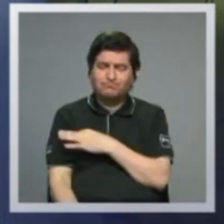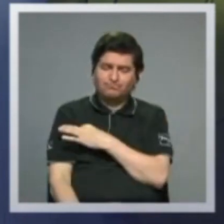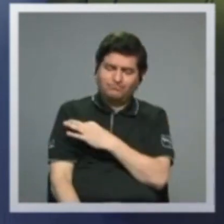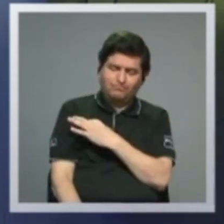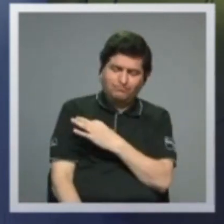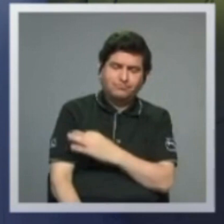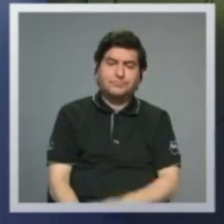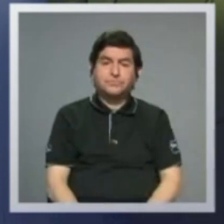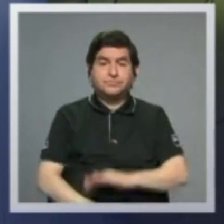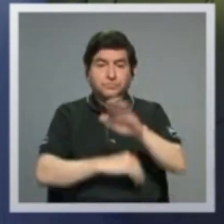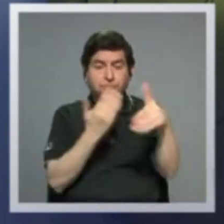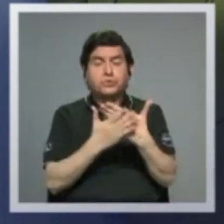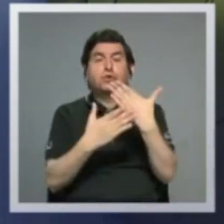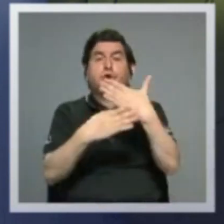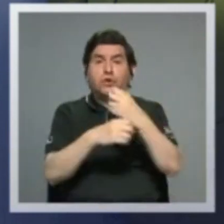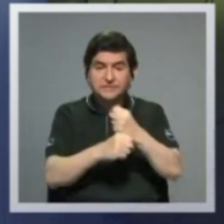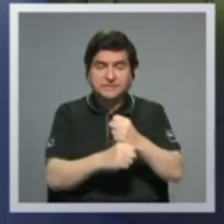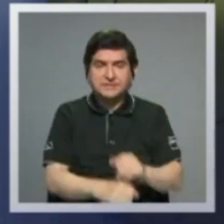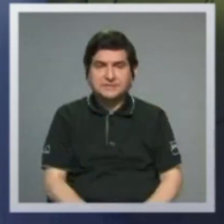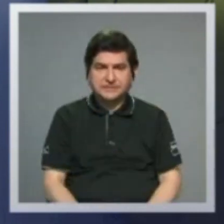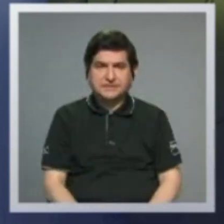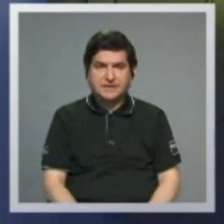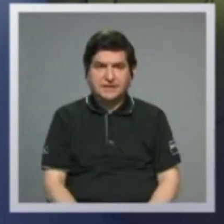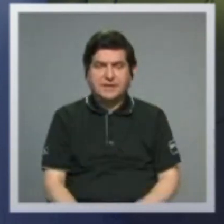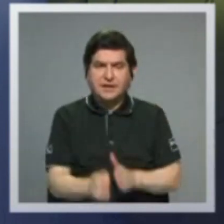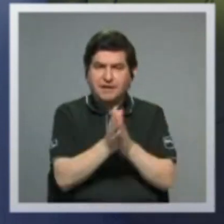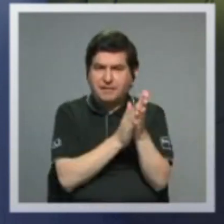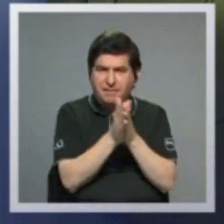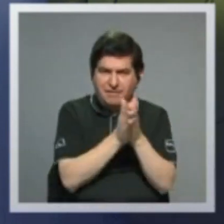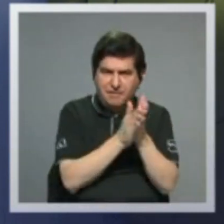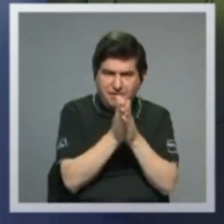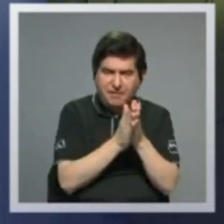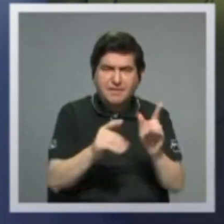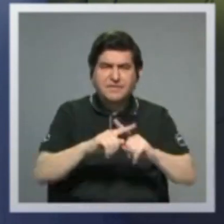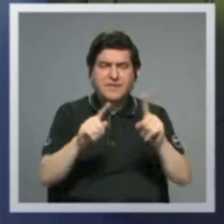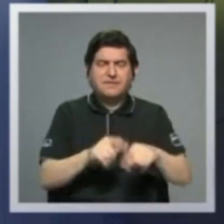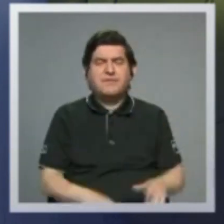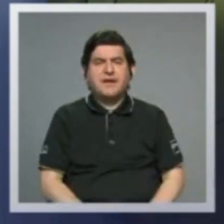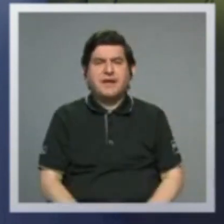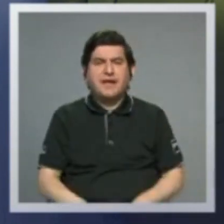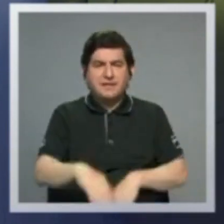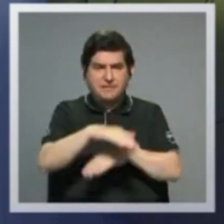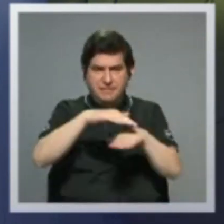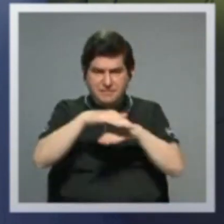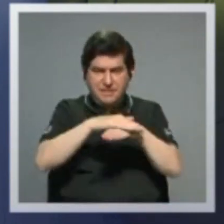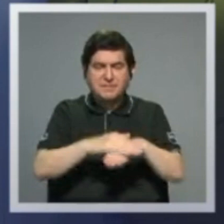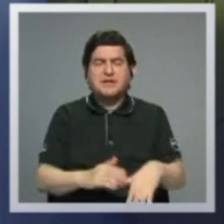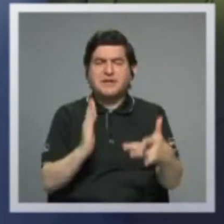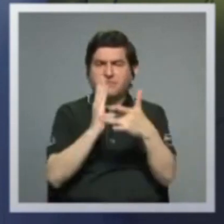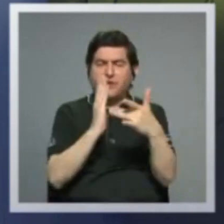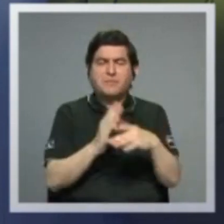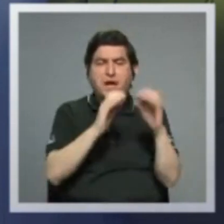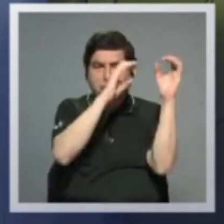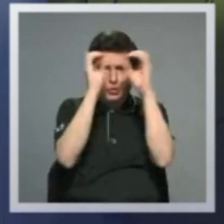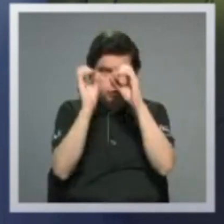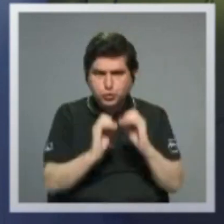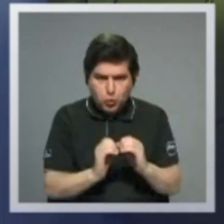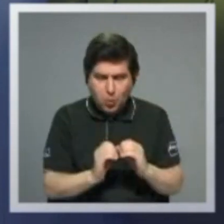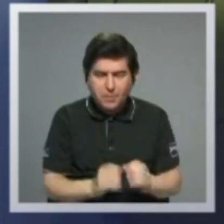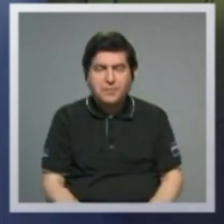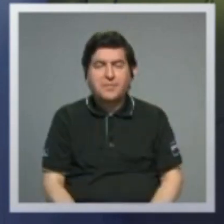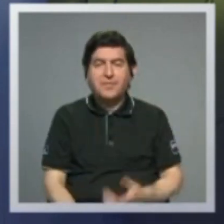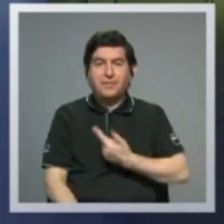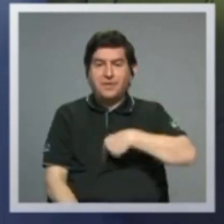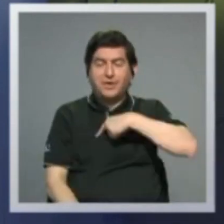y como todos lo hicimos, pues fuimos aprovechándonos de plataformas como fue Zoom. En alguna ocasión tuvimos el gusto y el